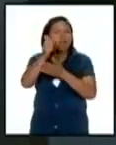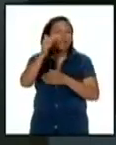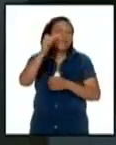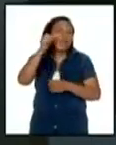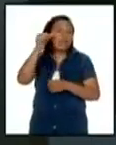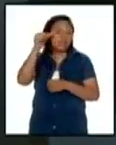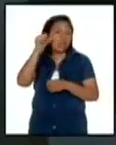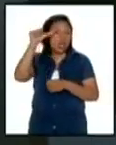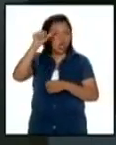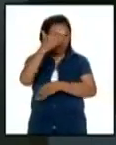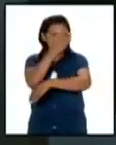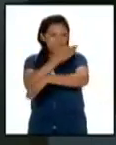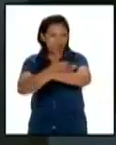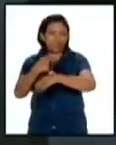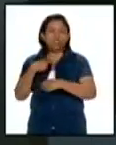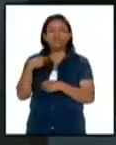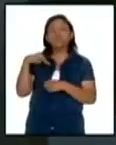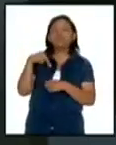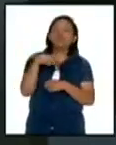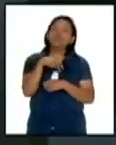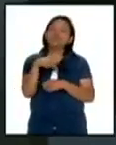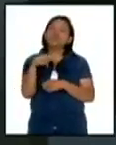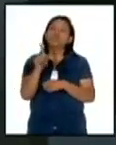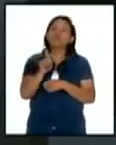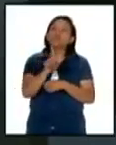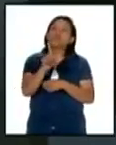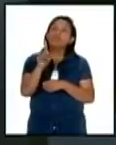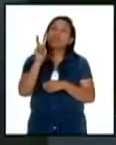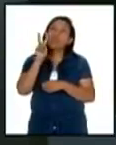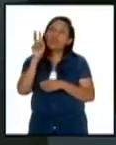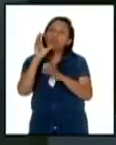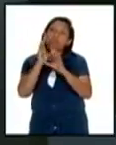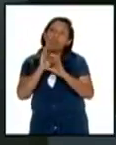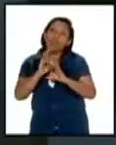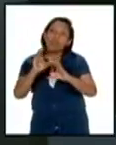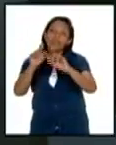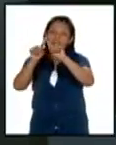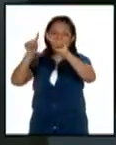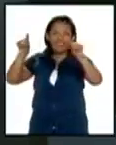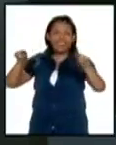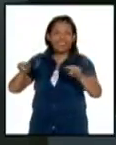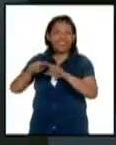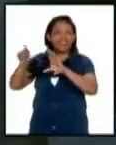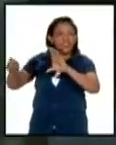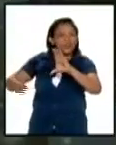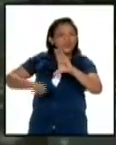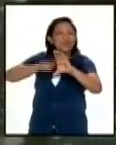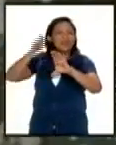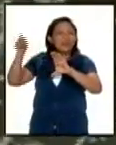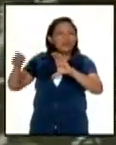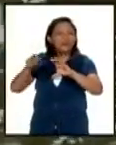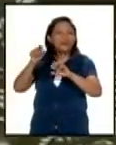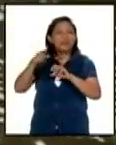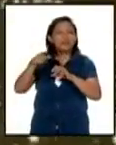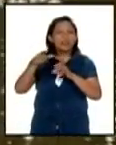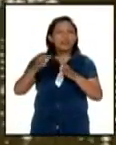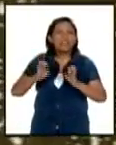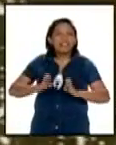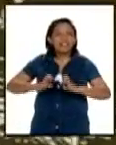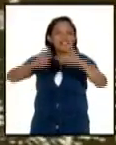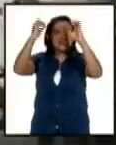esta cabina, me admiré del maravilloso cántico melancólico del cilindro, de la torre latinoamericana recién